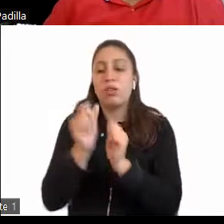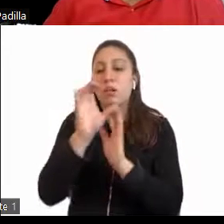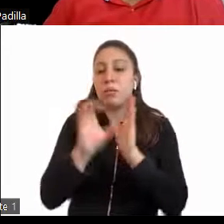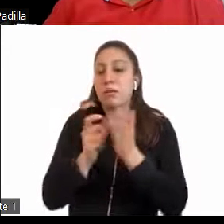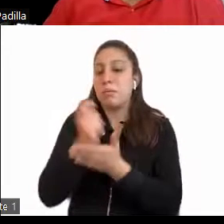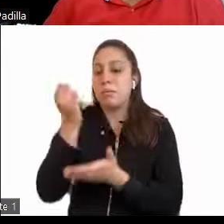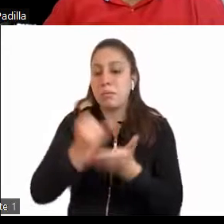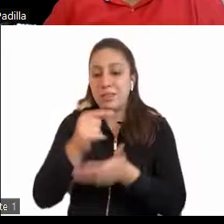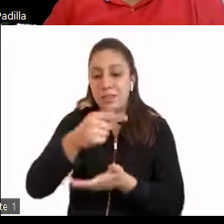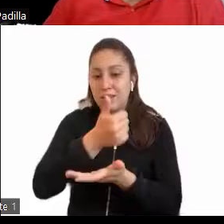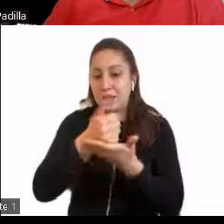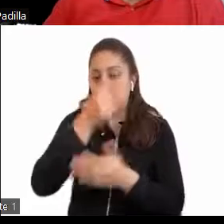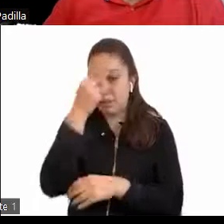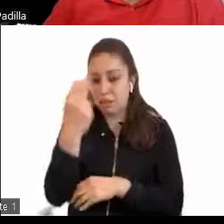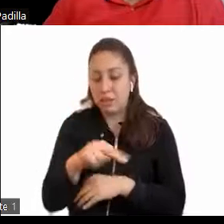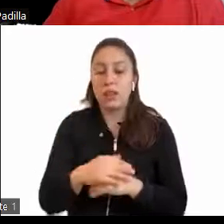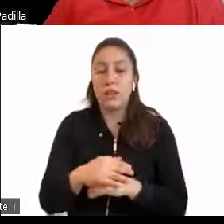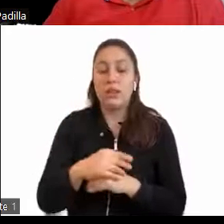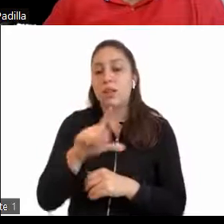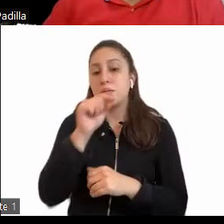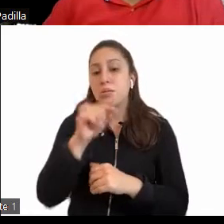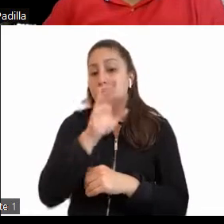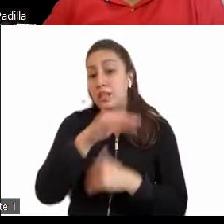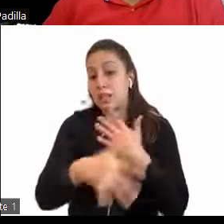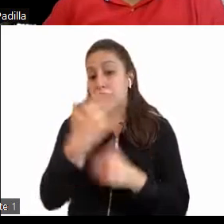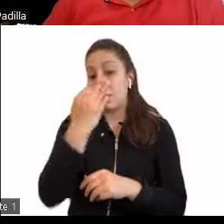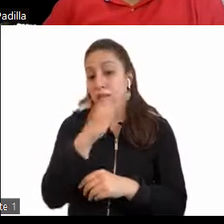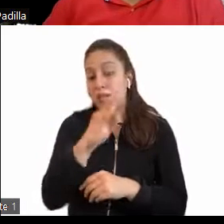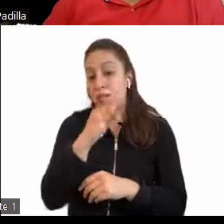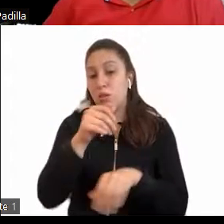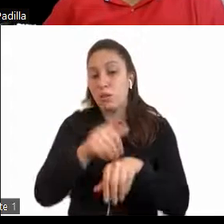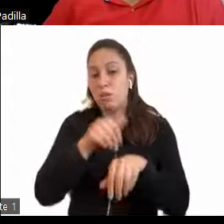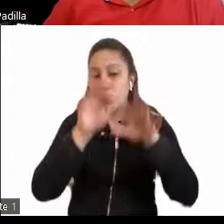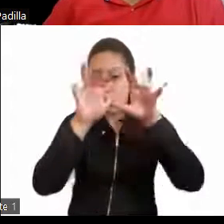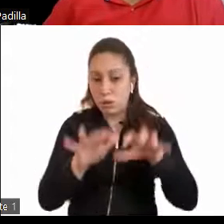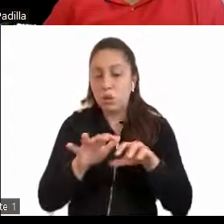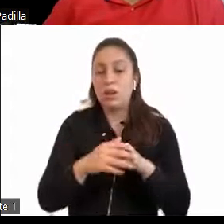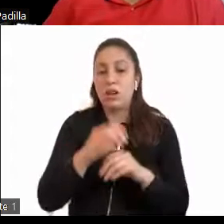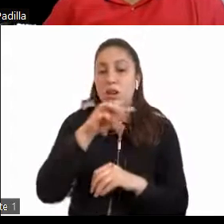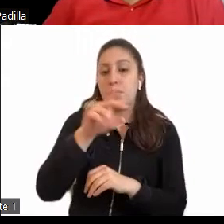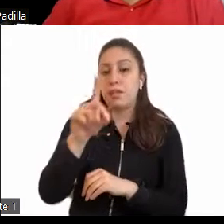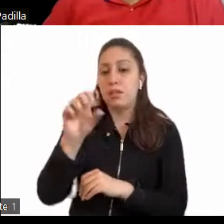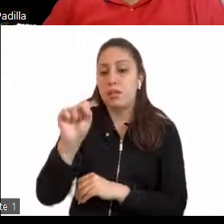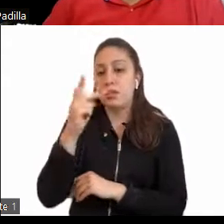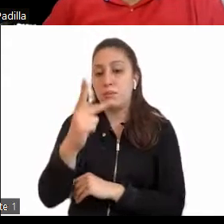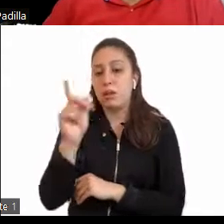Ciudad de México. Con fecha 15 de febrero del año en curso y con número de oficio